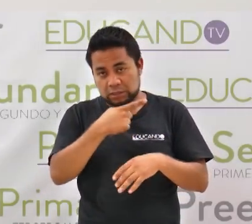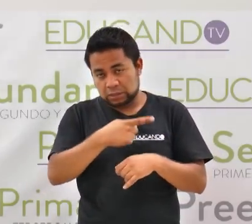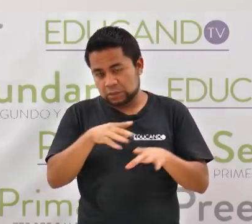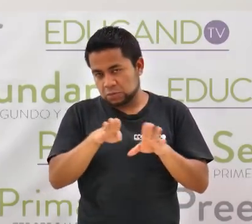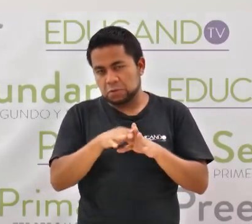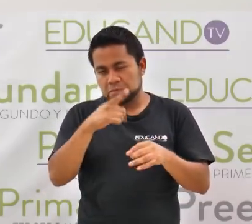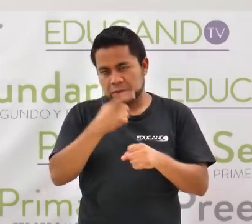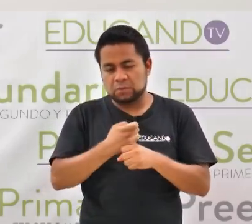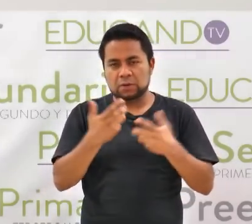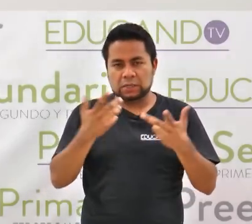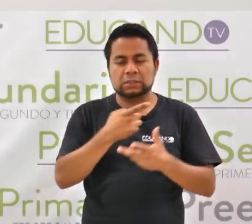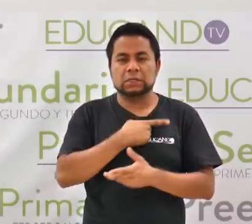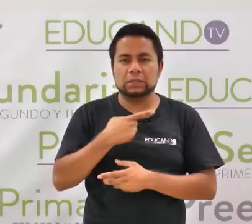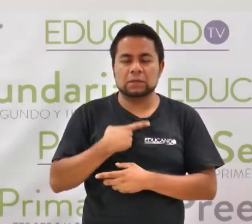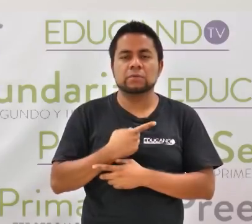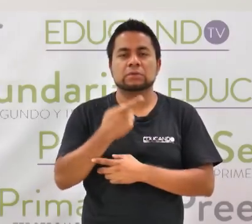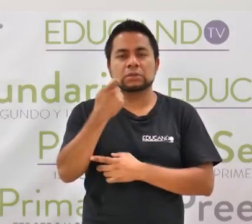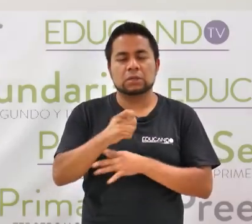primeras cosas es